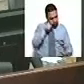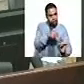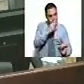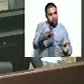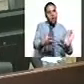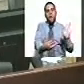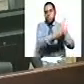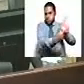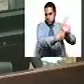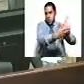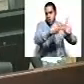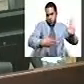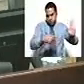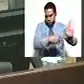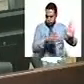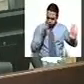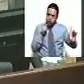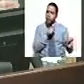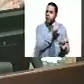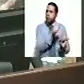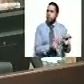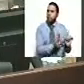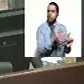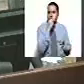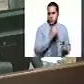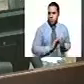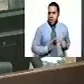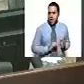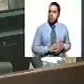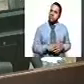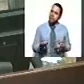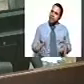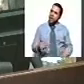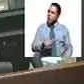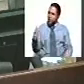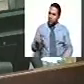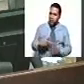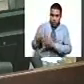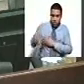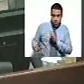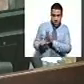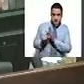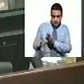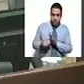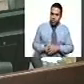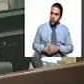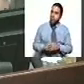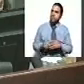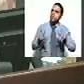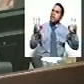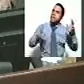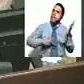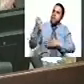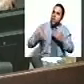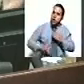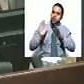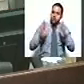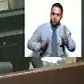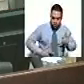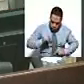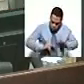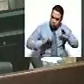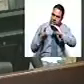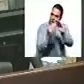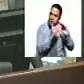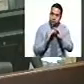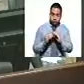este proyecto de ley proponía algo apenas obvio y elemental. Y es que cualquier proyecto de vivienda de semejante escala,